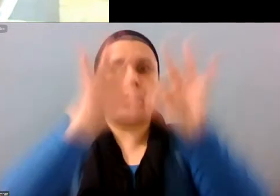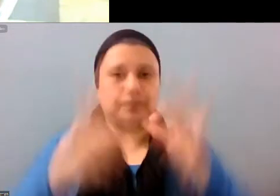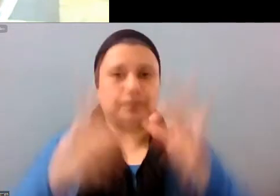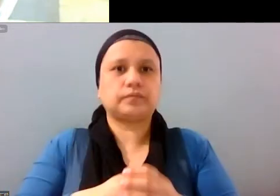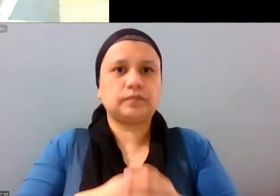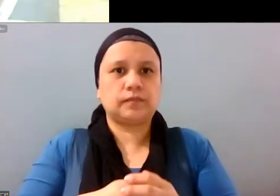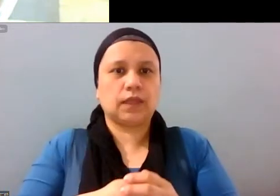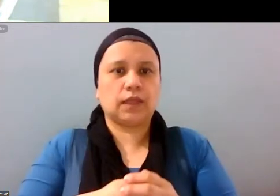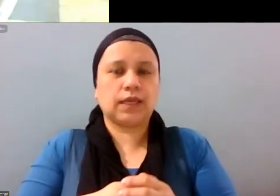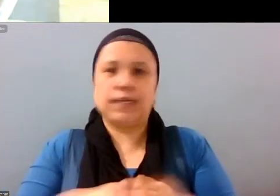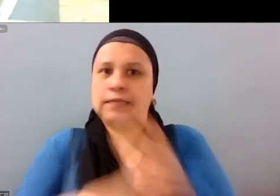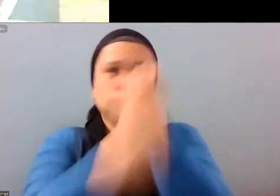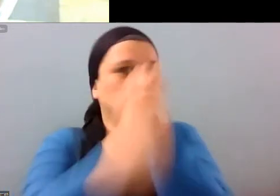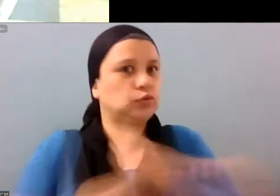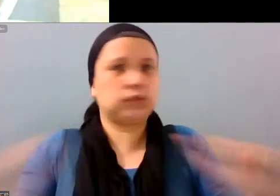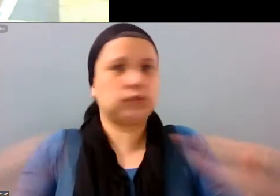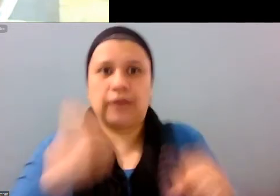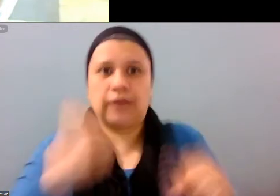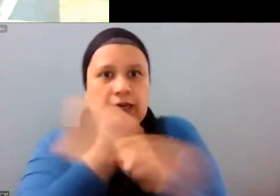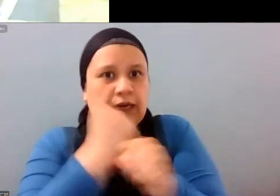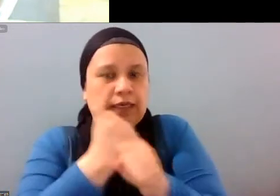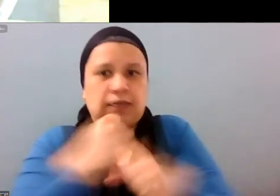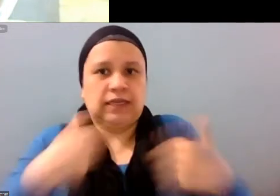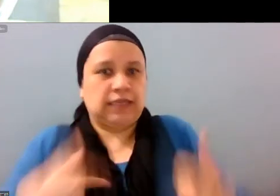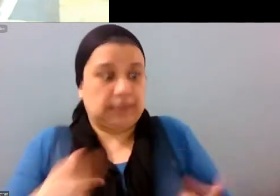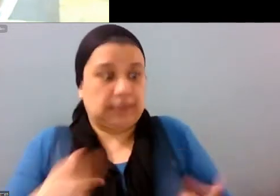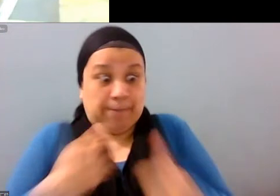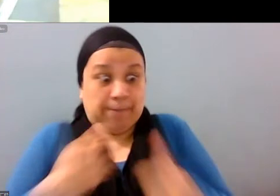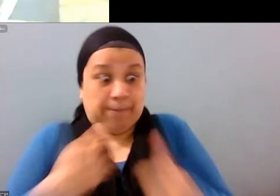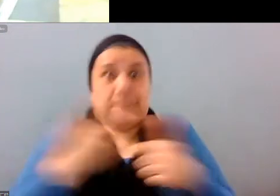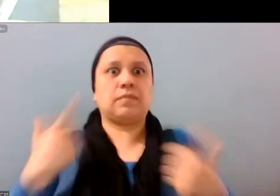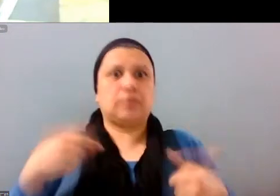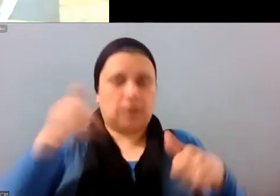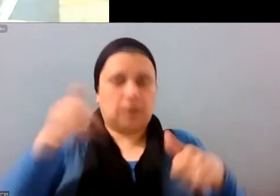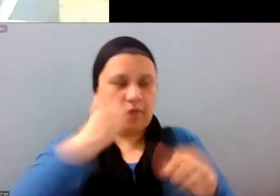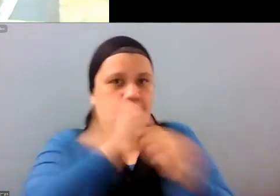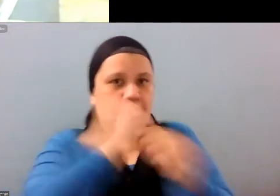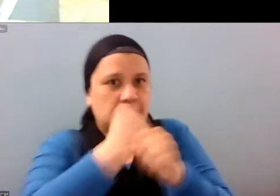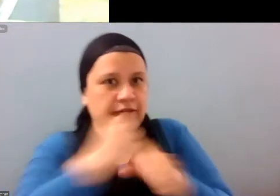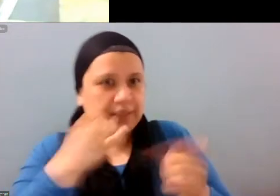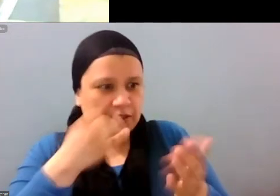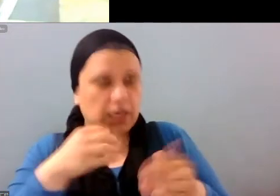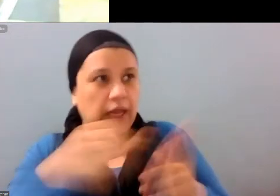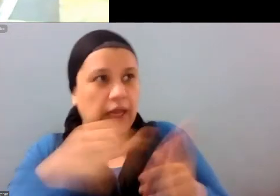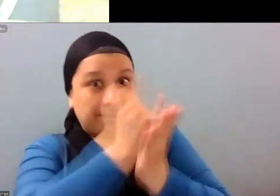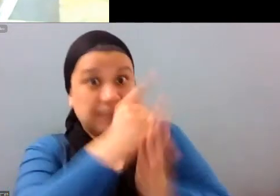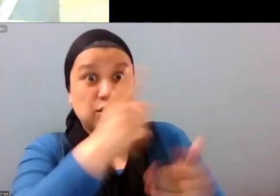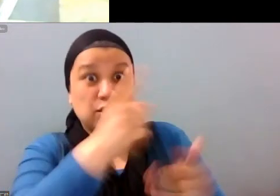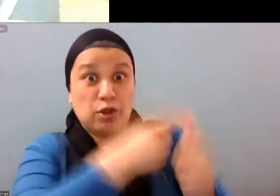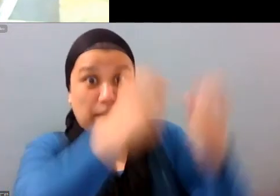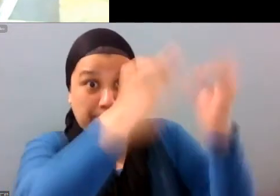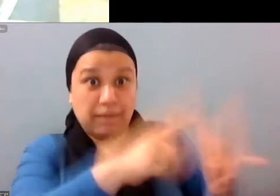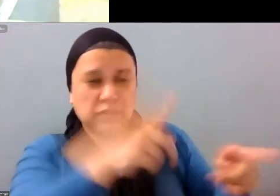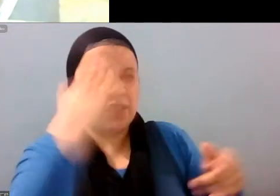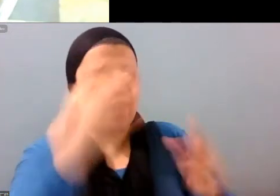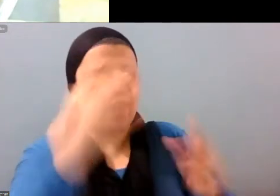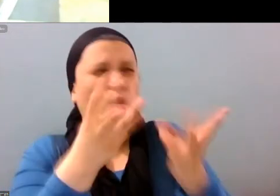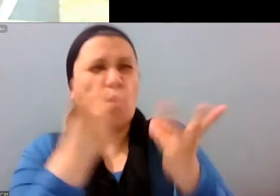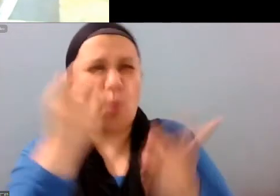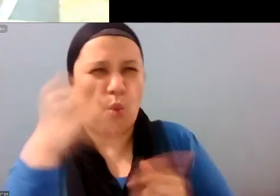imposible trabajar o hacer alguna intervención específica sin el proceso de apoyo que nos permitiera determinar las cantidades de estudiantes que